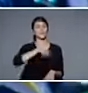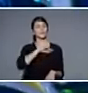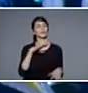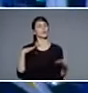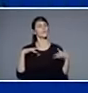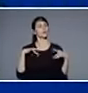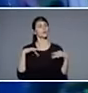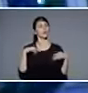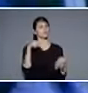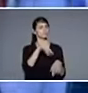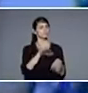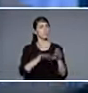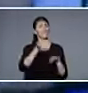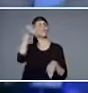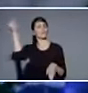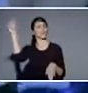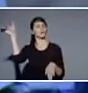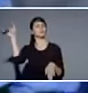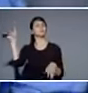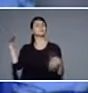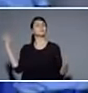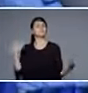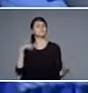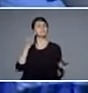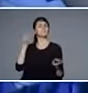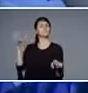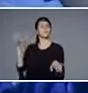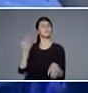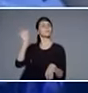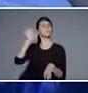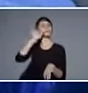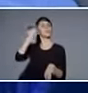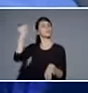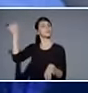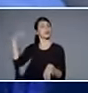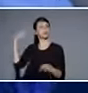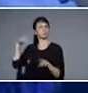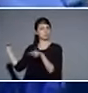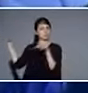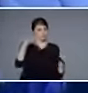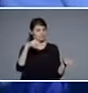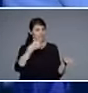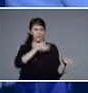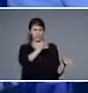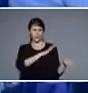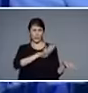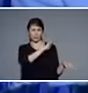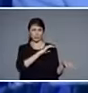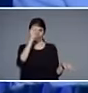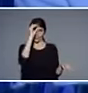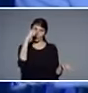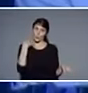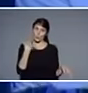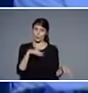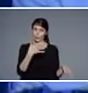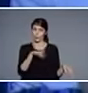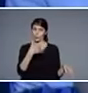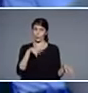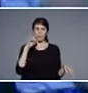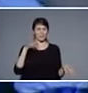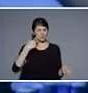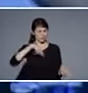vacaciones fuera y hemos visto que en el extranjero no opinan nada bien de los españoles. Parece que vivimos una